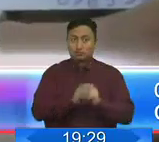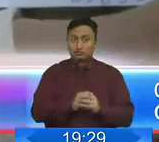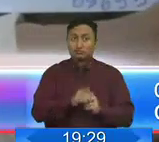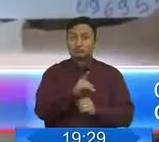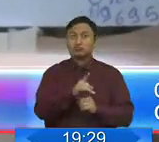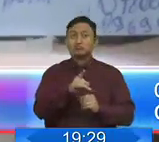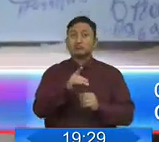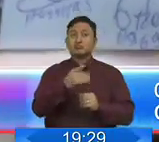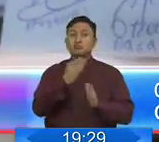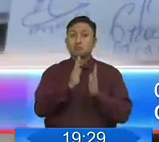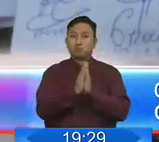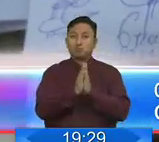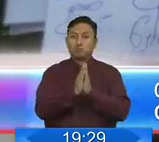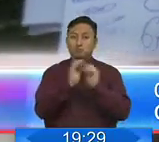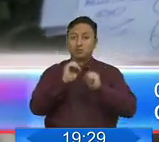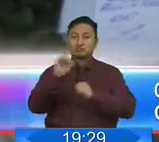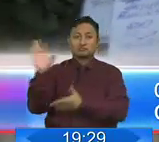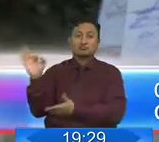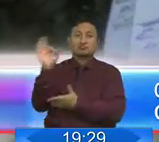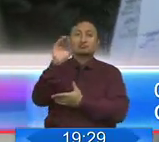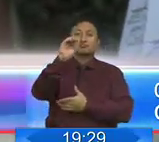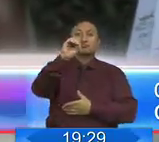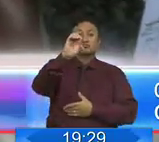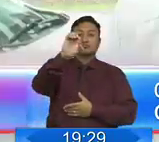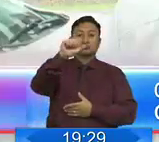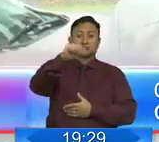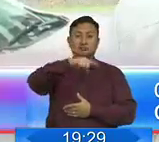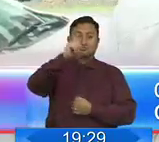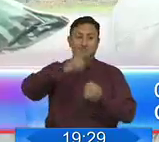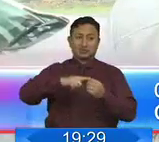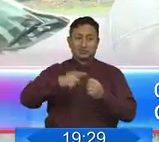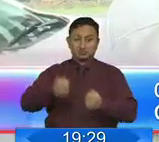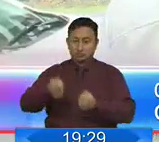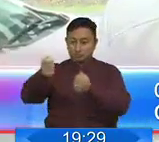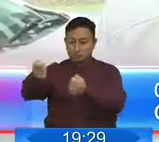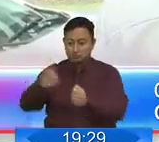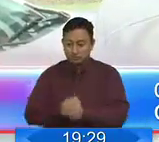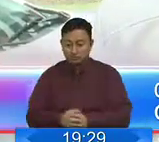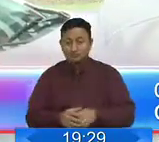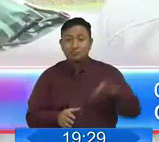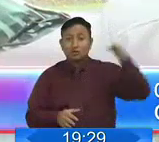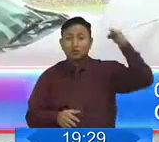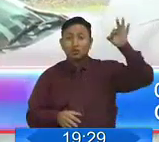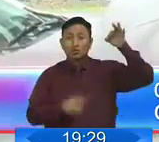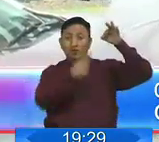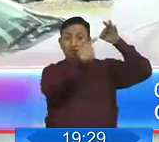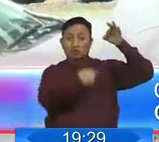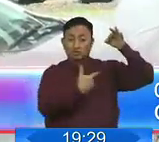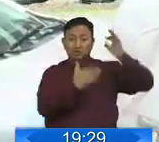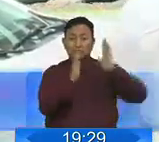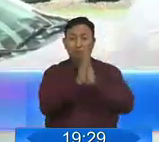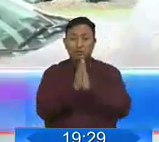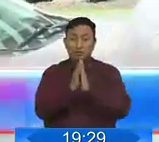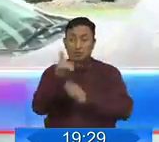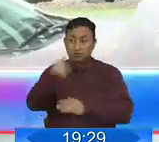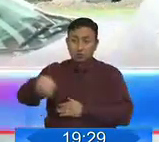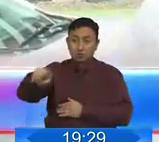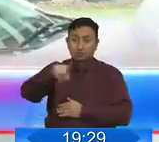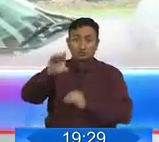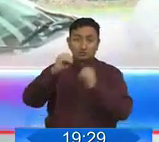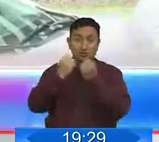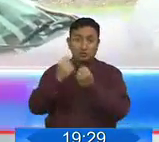una solicitud a representantes de la OEA en Quito. El documento, sí, pide la presencia de este